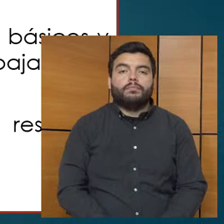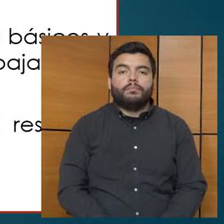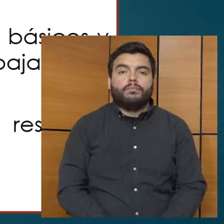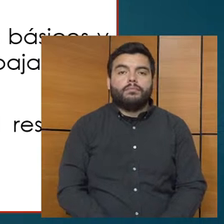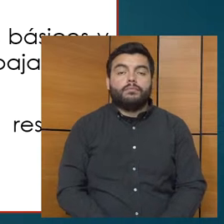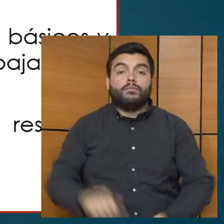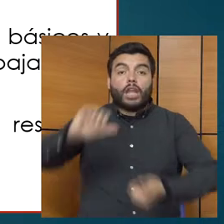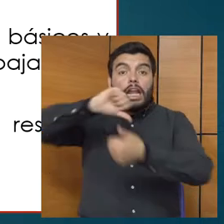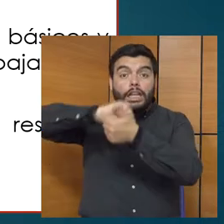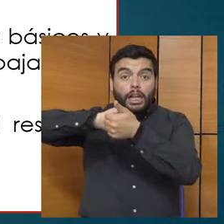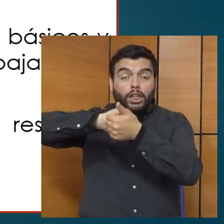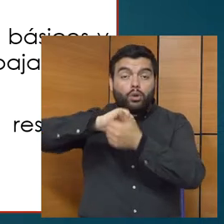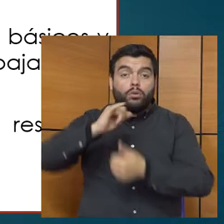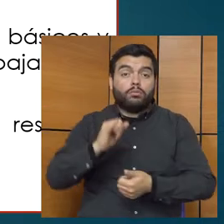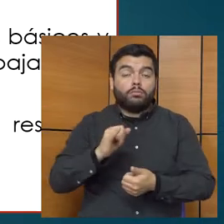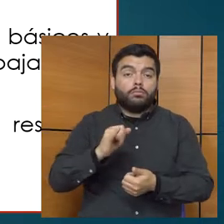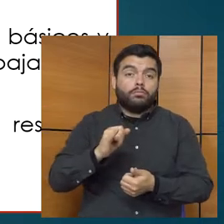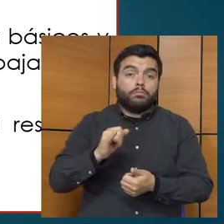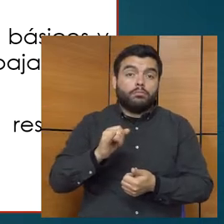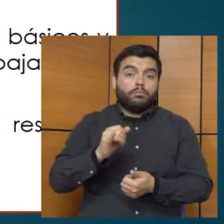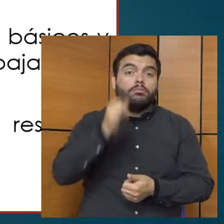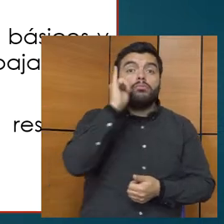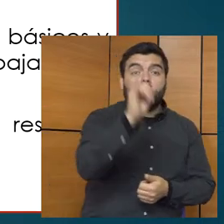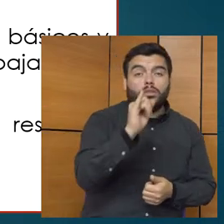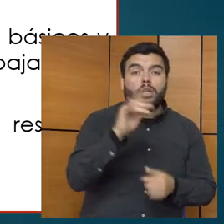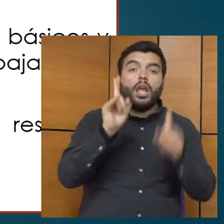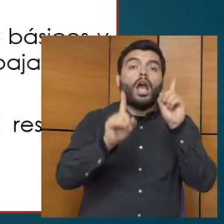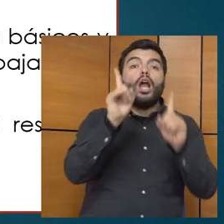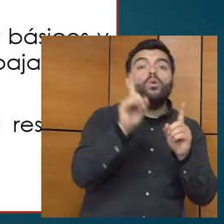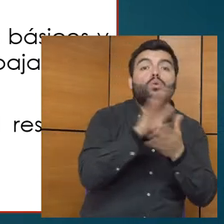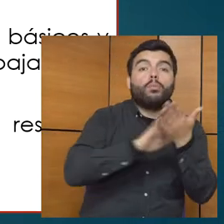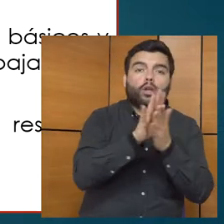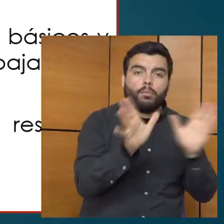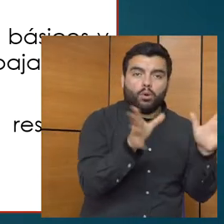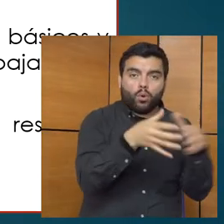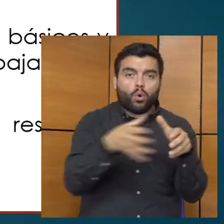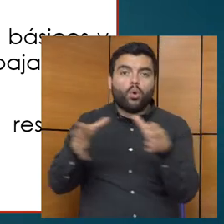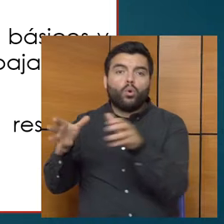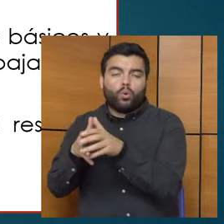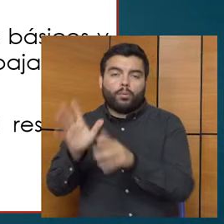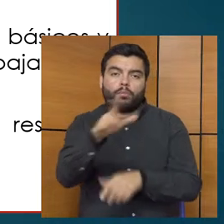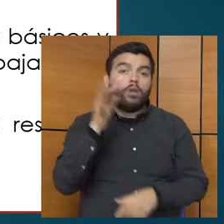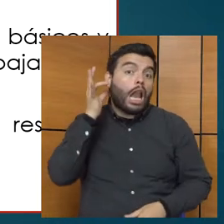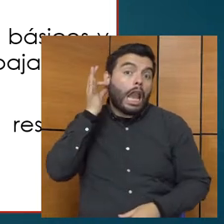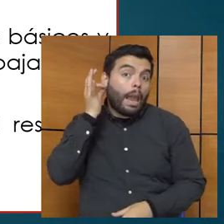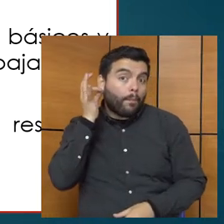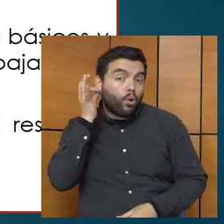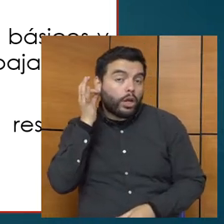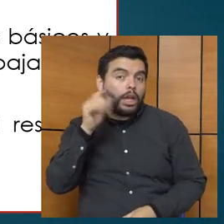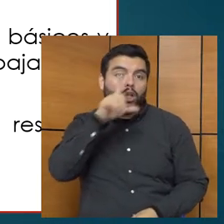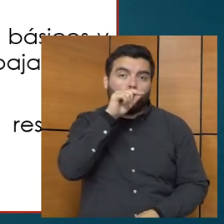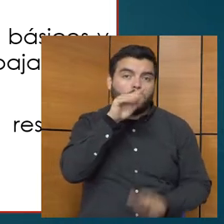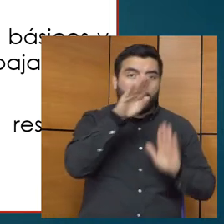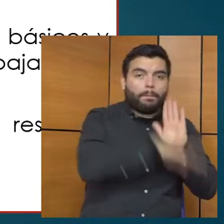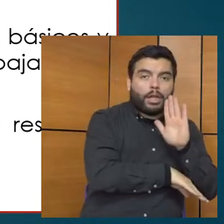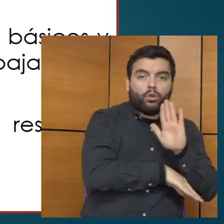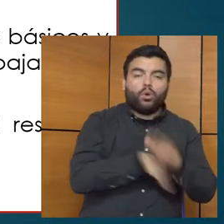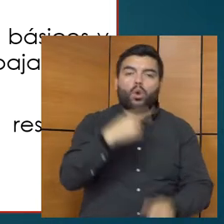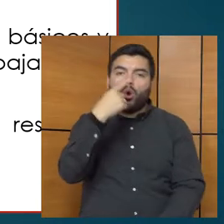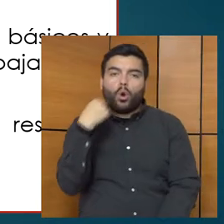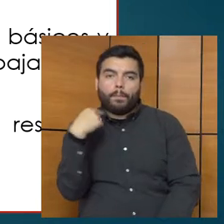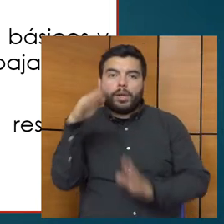El género pues resulta discriminante en algunos subgrupos. En general, las mujeres usan menos Twitter y los hombres usan menos